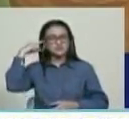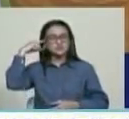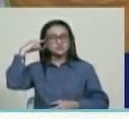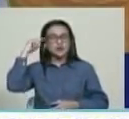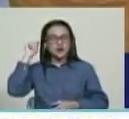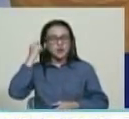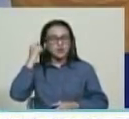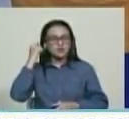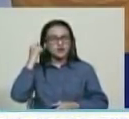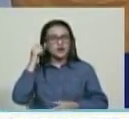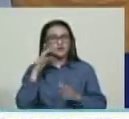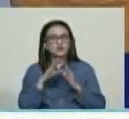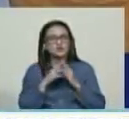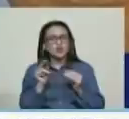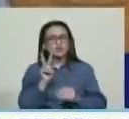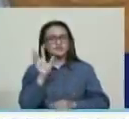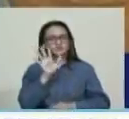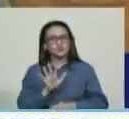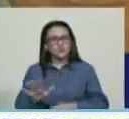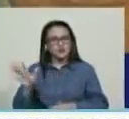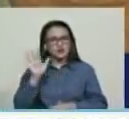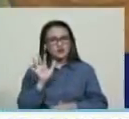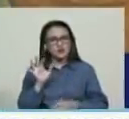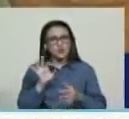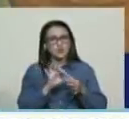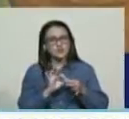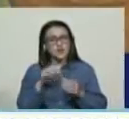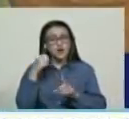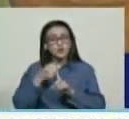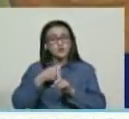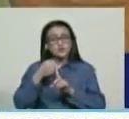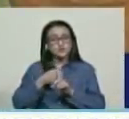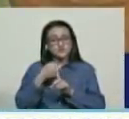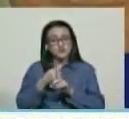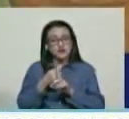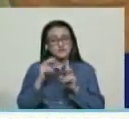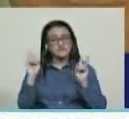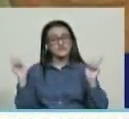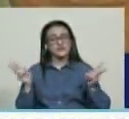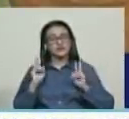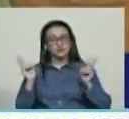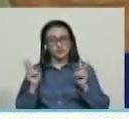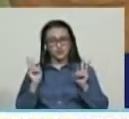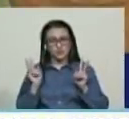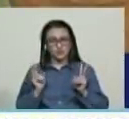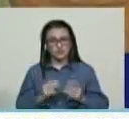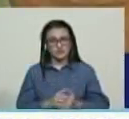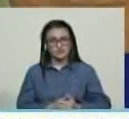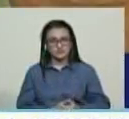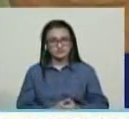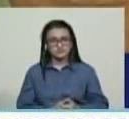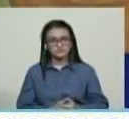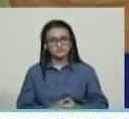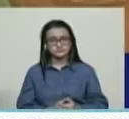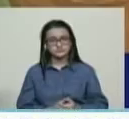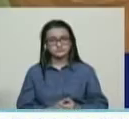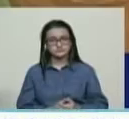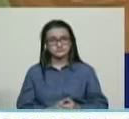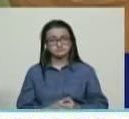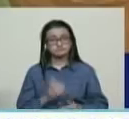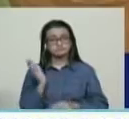en toda nuestra patria. Unidad, lucha, batalla y victoria. Una orden que dio el comandante Hugo